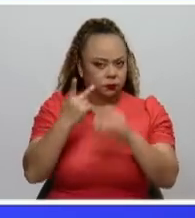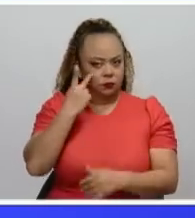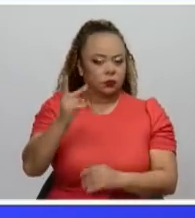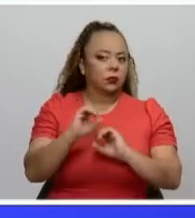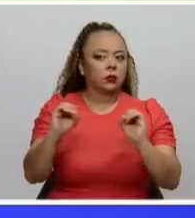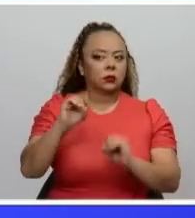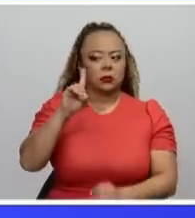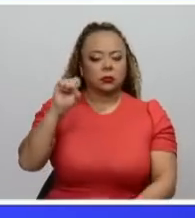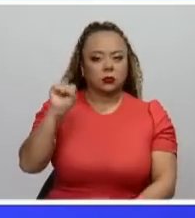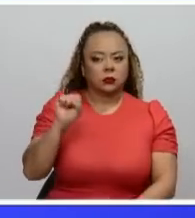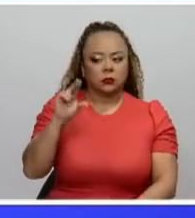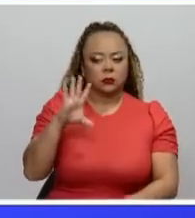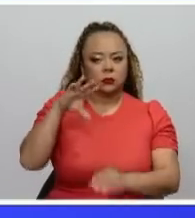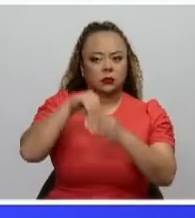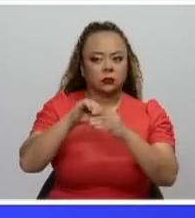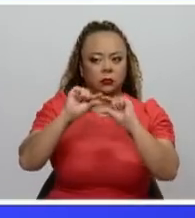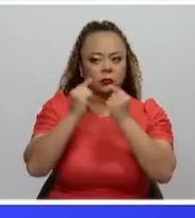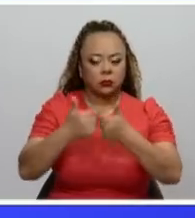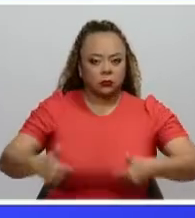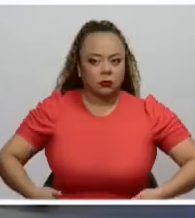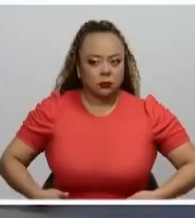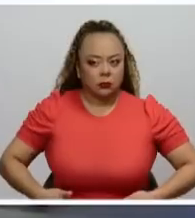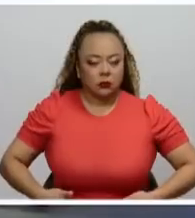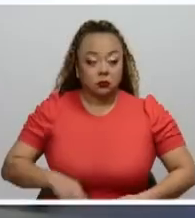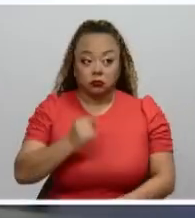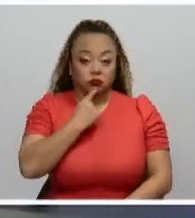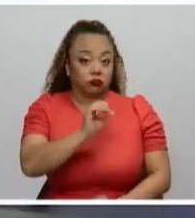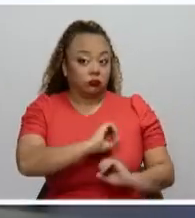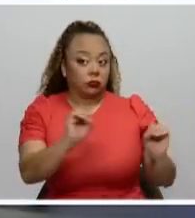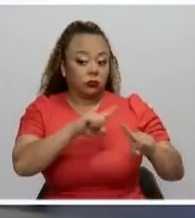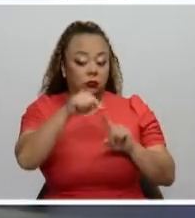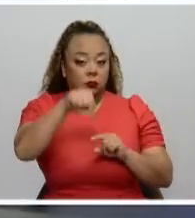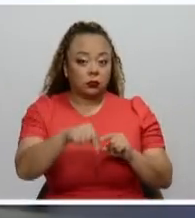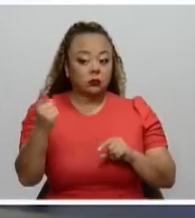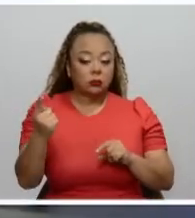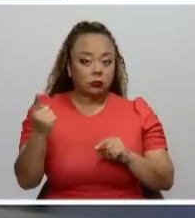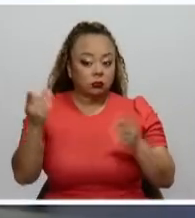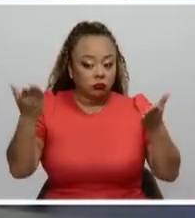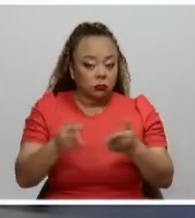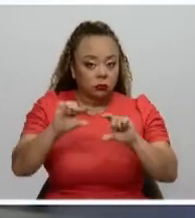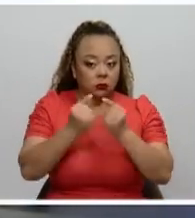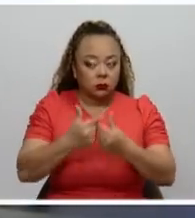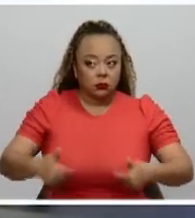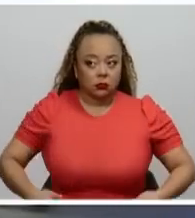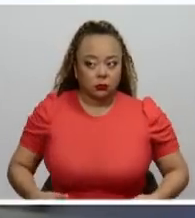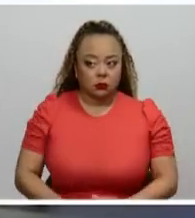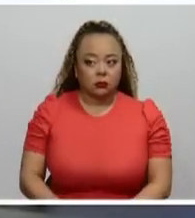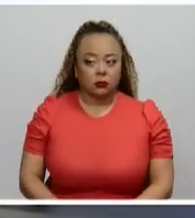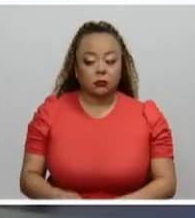Douglas sequeira ya no es parte del cuerpo técnico de la selección No han dicho nada pero hoy presentaron el cuerpo técnico y no está Douglas